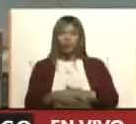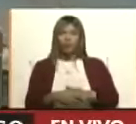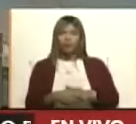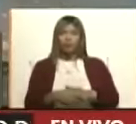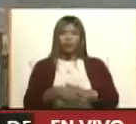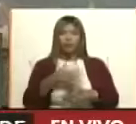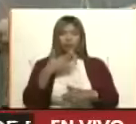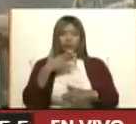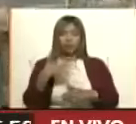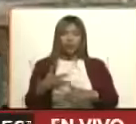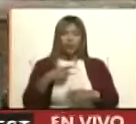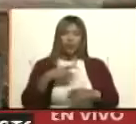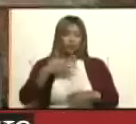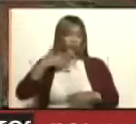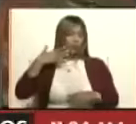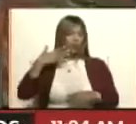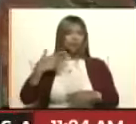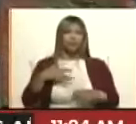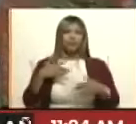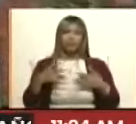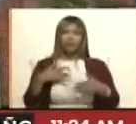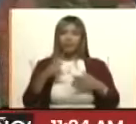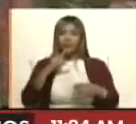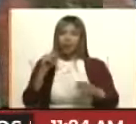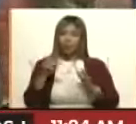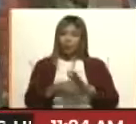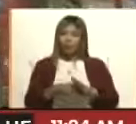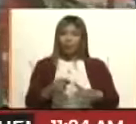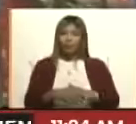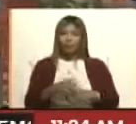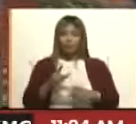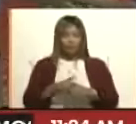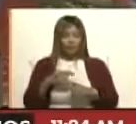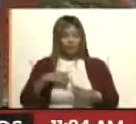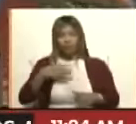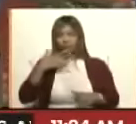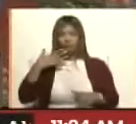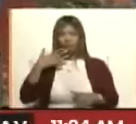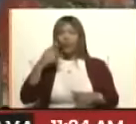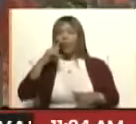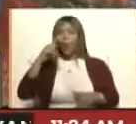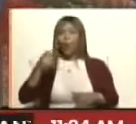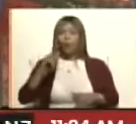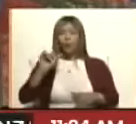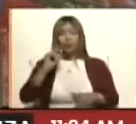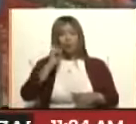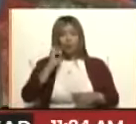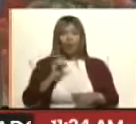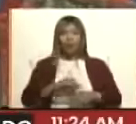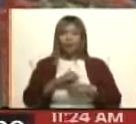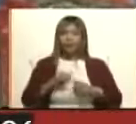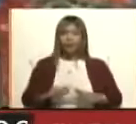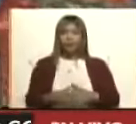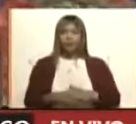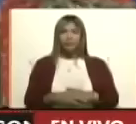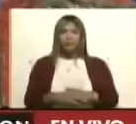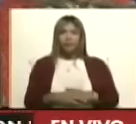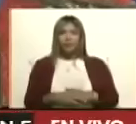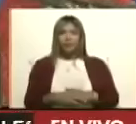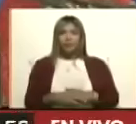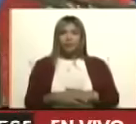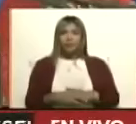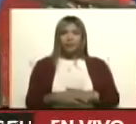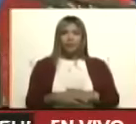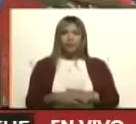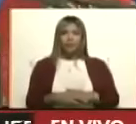Sintámonos orgullosos, así como nosotros nos sentimos profundamente orgullosos de nuestros hombres y mujeres de la Fuerza Armada